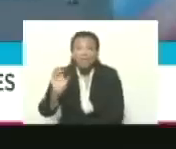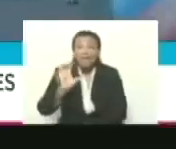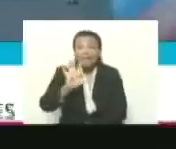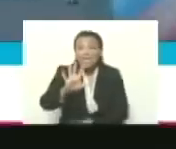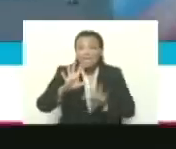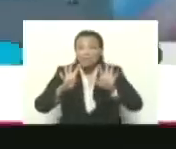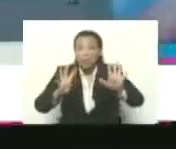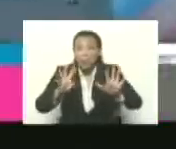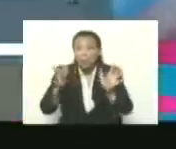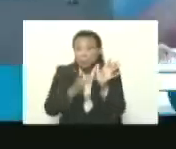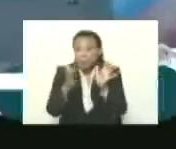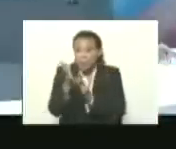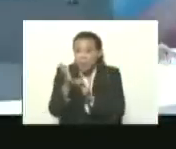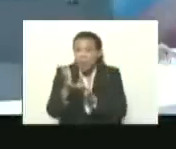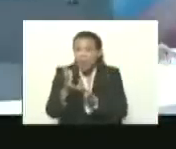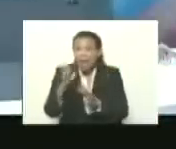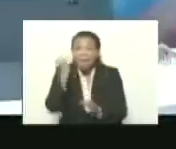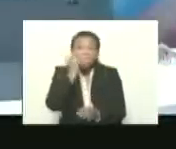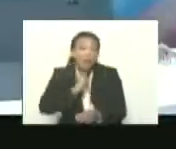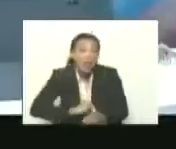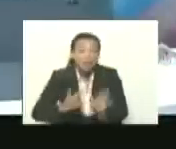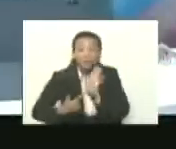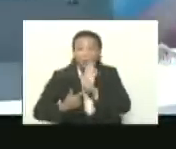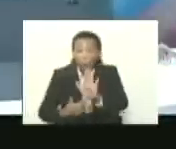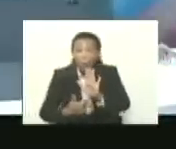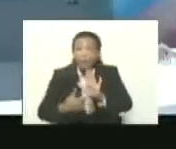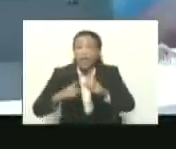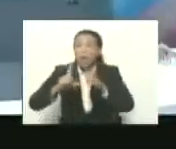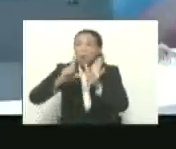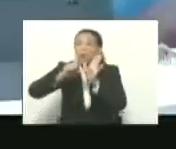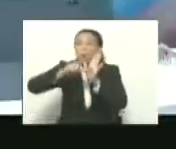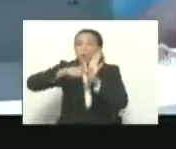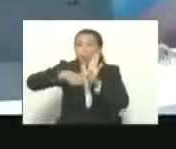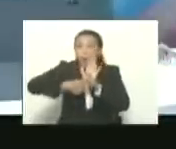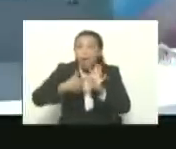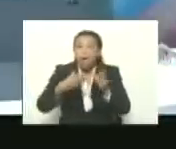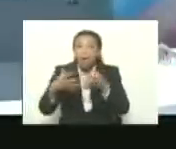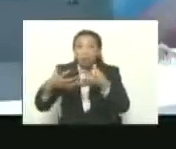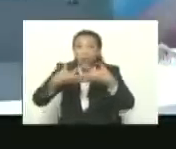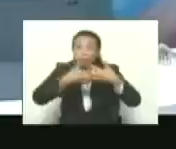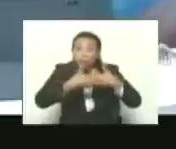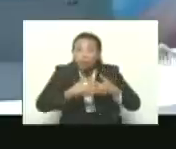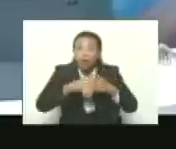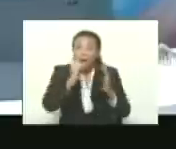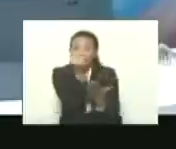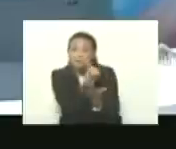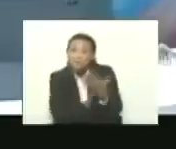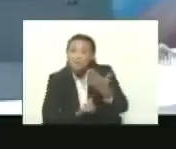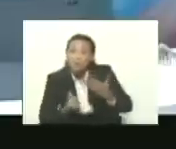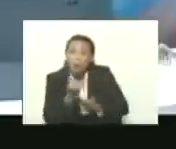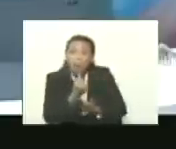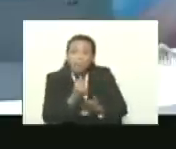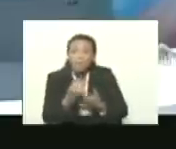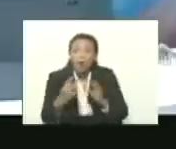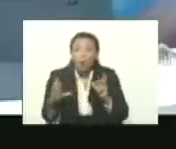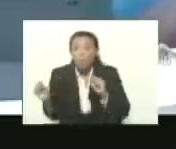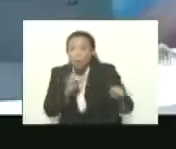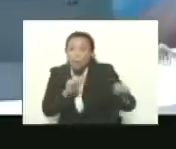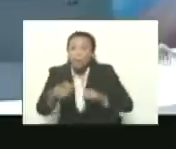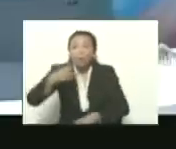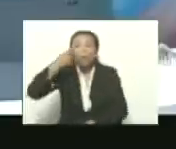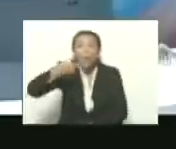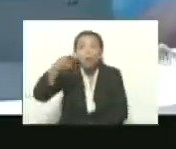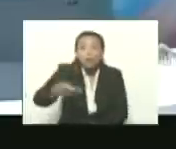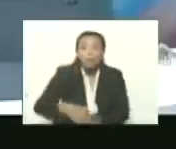en Valencia. Cuando lanzamos, después se diseñó, el comandante Chávez diseñó lanzar un nuevo movimiento político, y lo